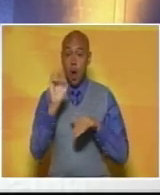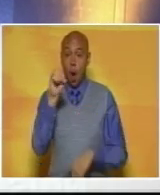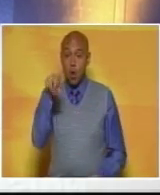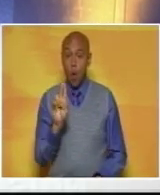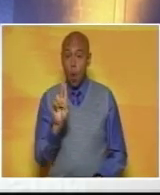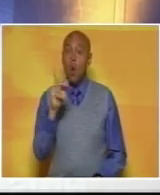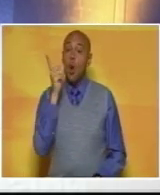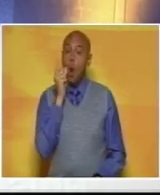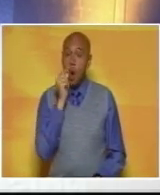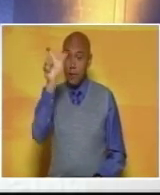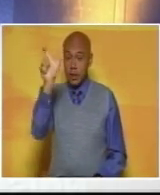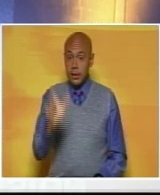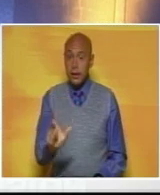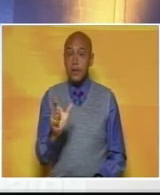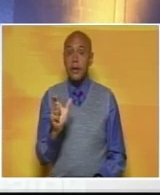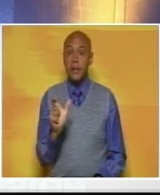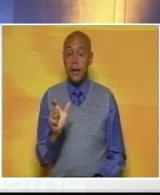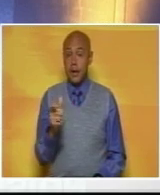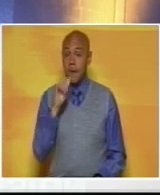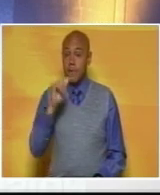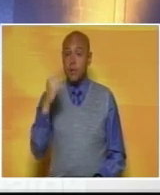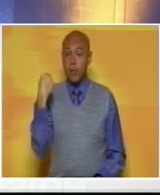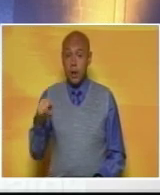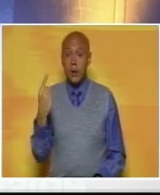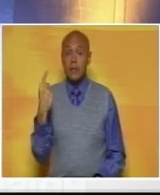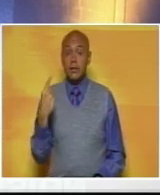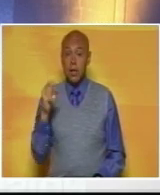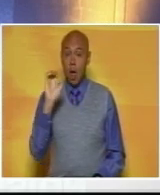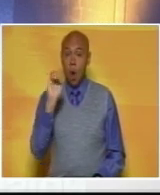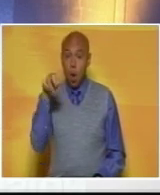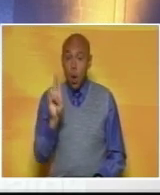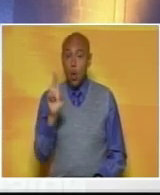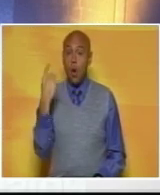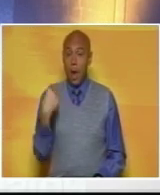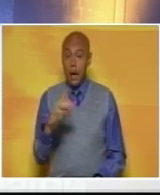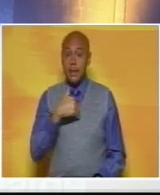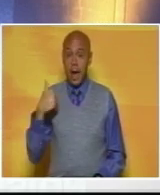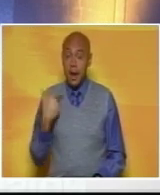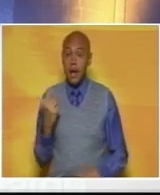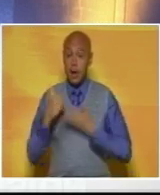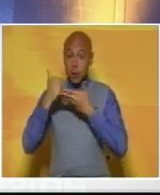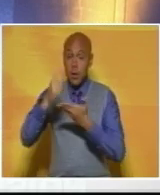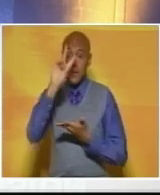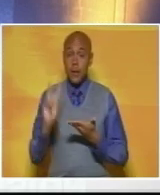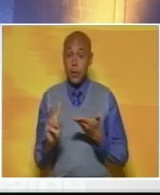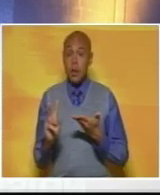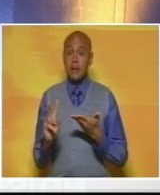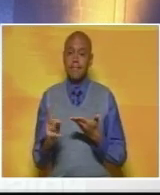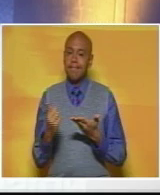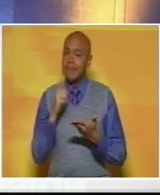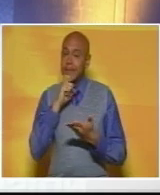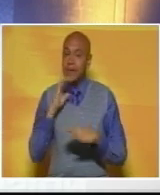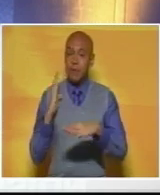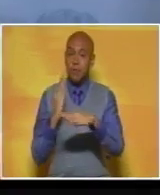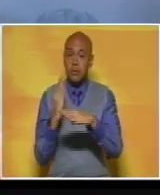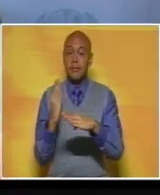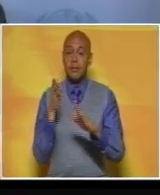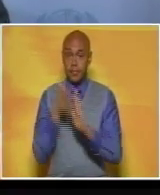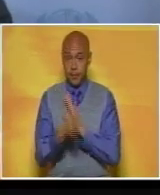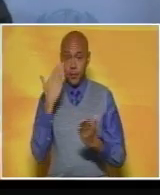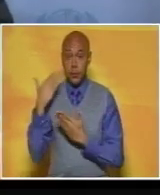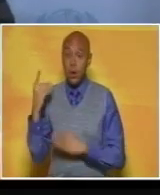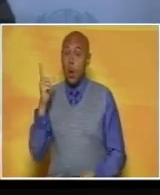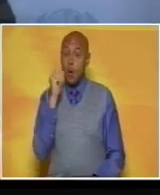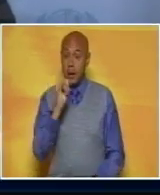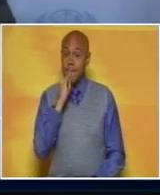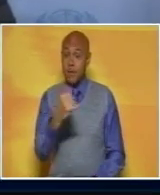Unidas, Antonio Guterres, aseveró que la capacidad de la ONU para impulsar una solución política en Venezuela es limitada. Guterres señaló